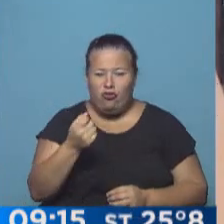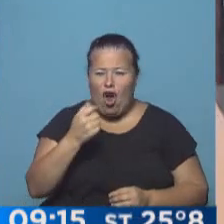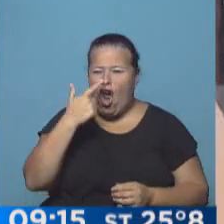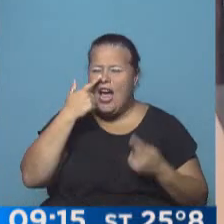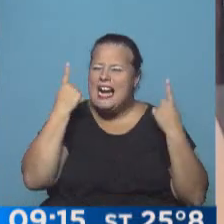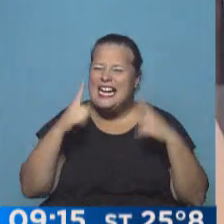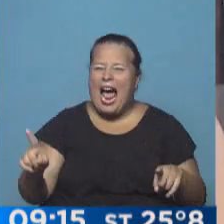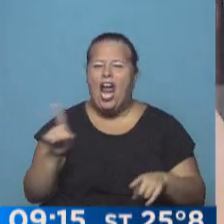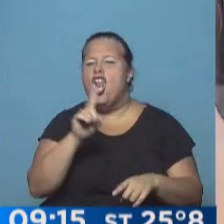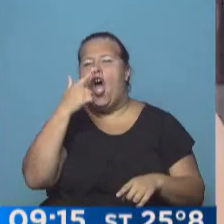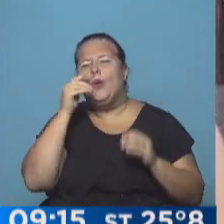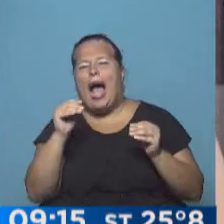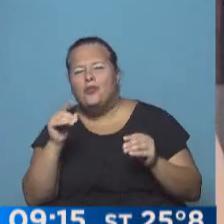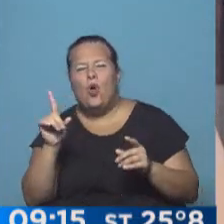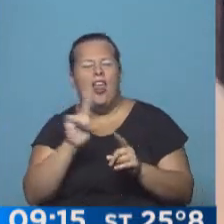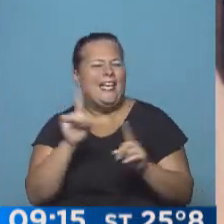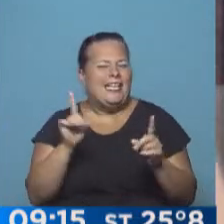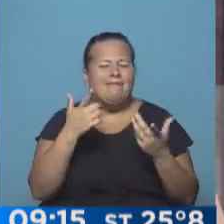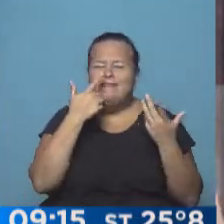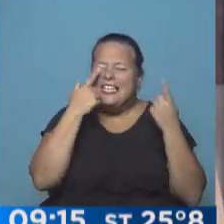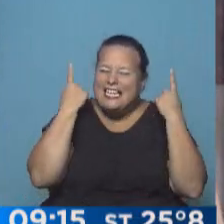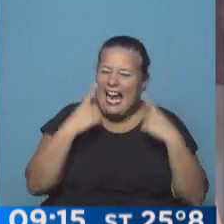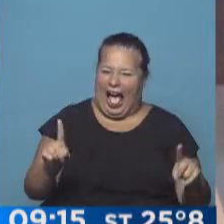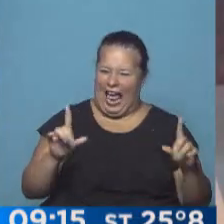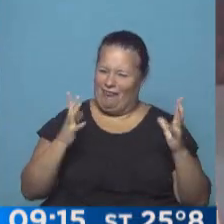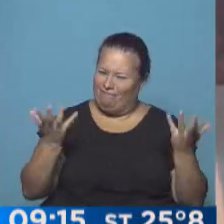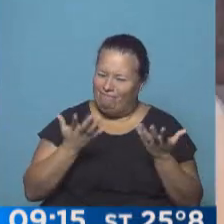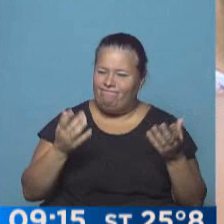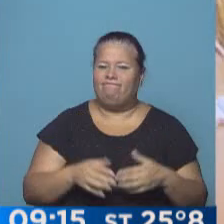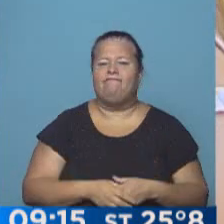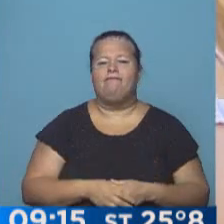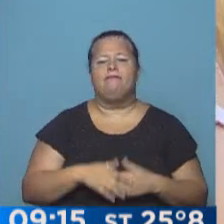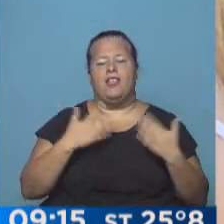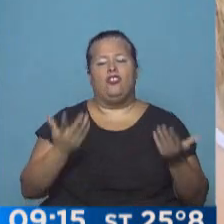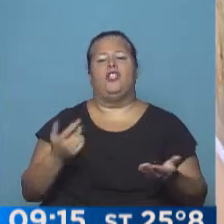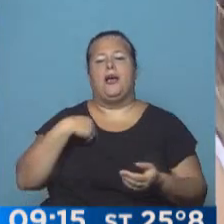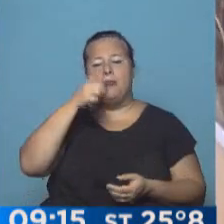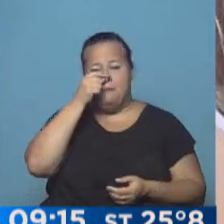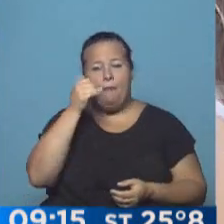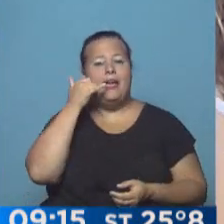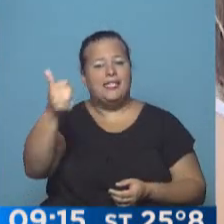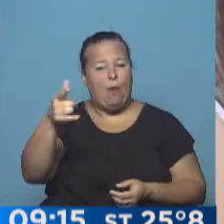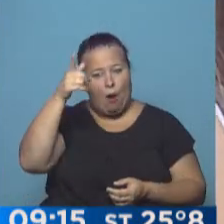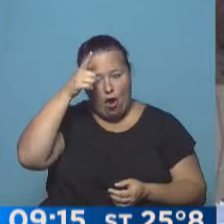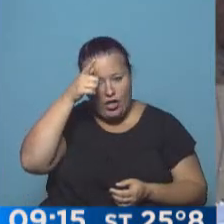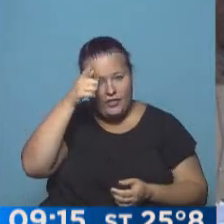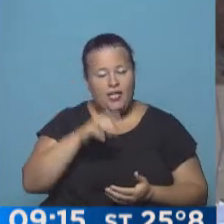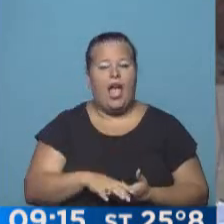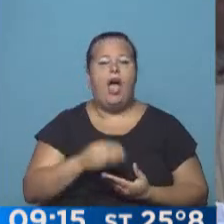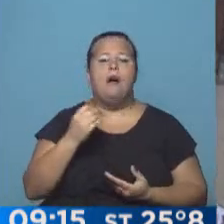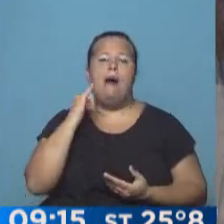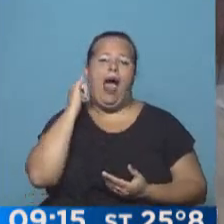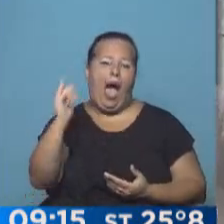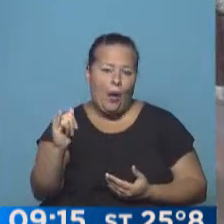olor raro, no era olor a basura, era un olor diferente. Así es que mi papá llama a la policía para